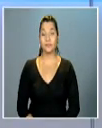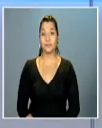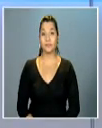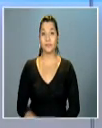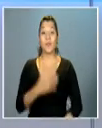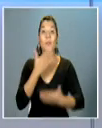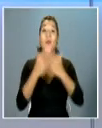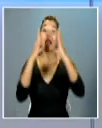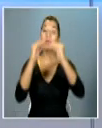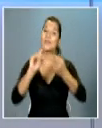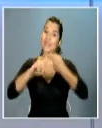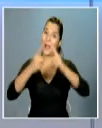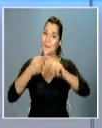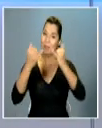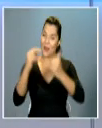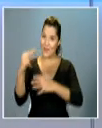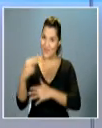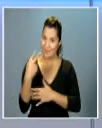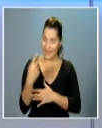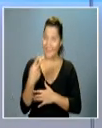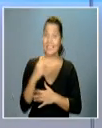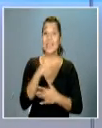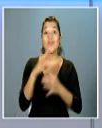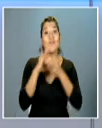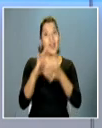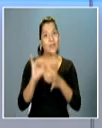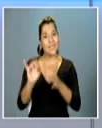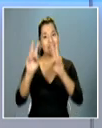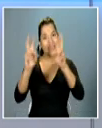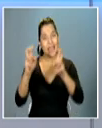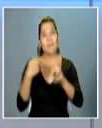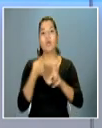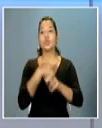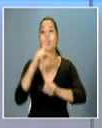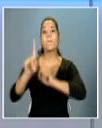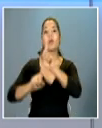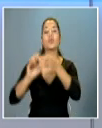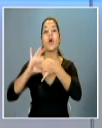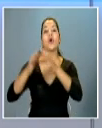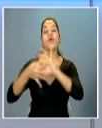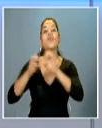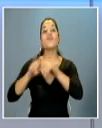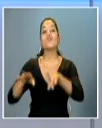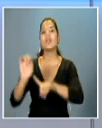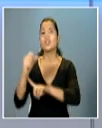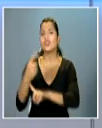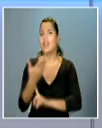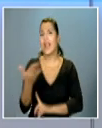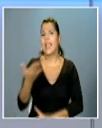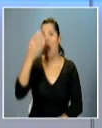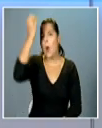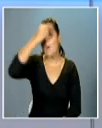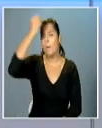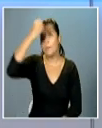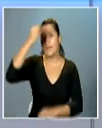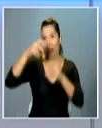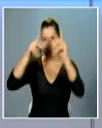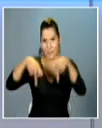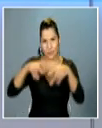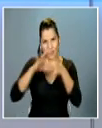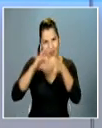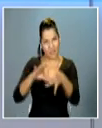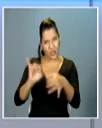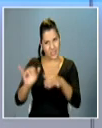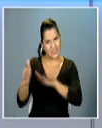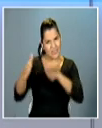Muy buenas noches, amigos televidentes, y precisamente sobre este tema consultamos en redes sociales qué opina la población sobre